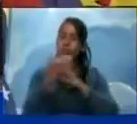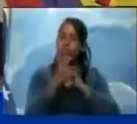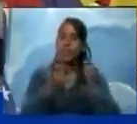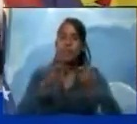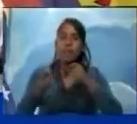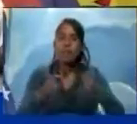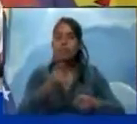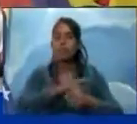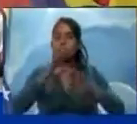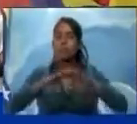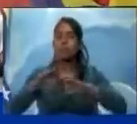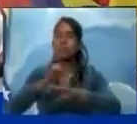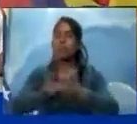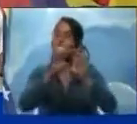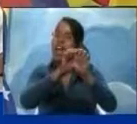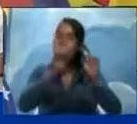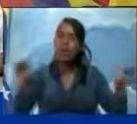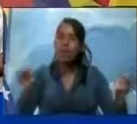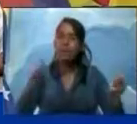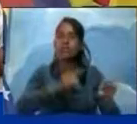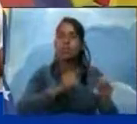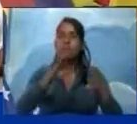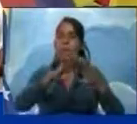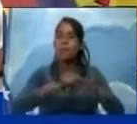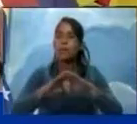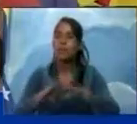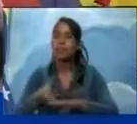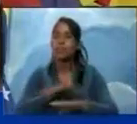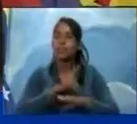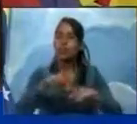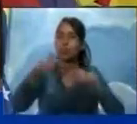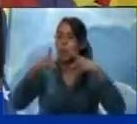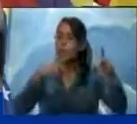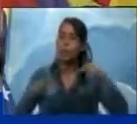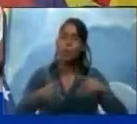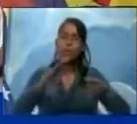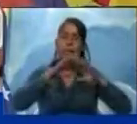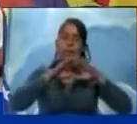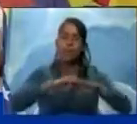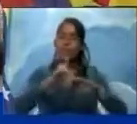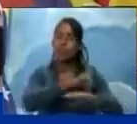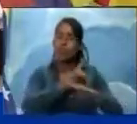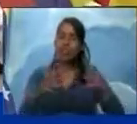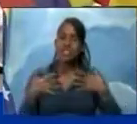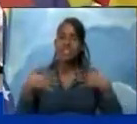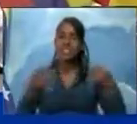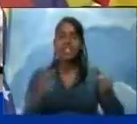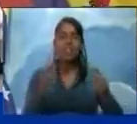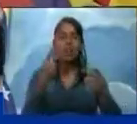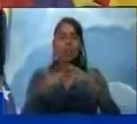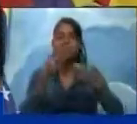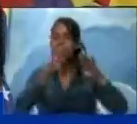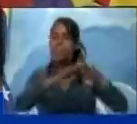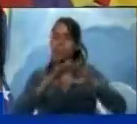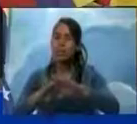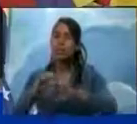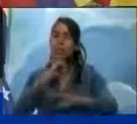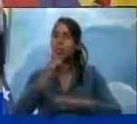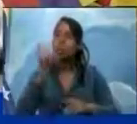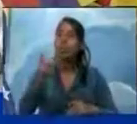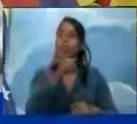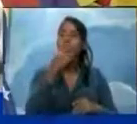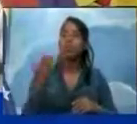un ministro de educación, ministro de obras públicas, ministro de sanidad, cualquier ministro es una